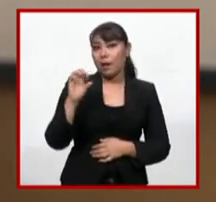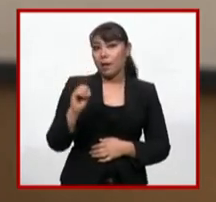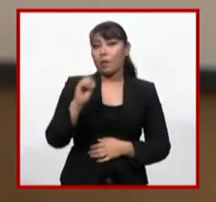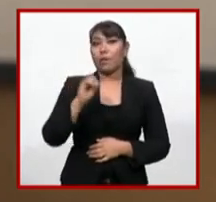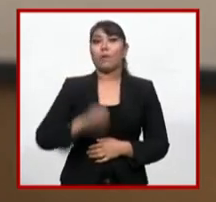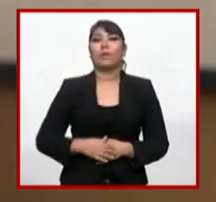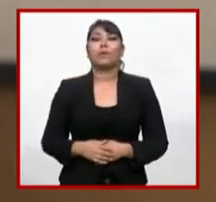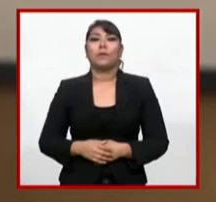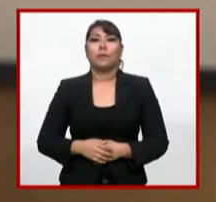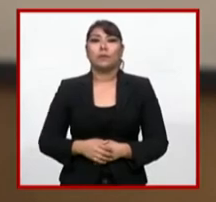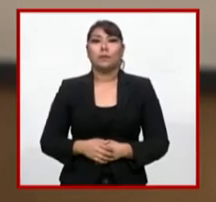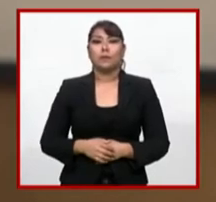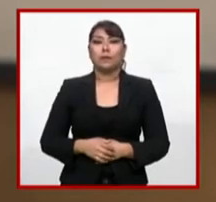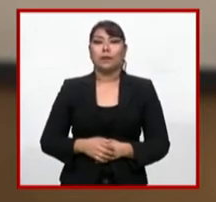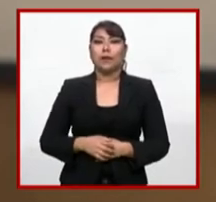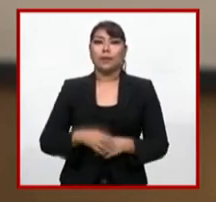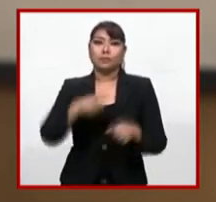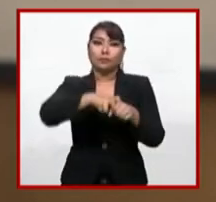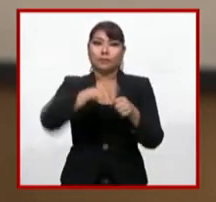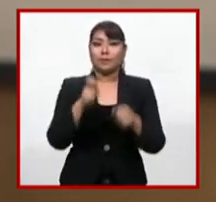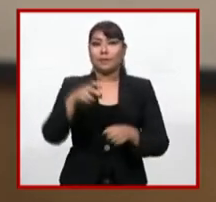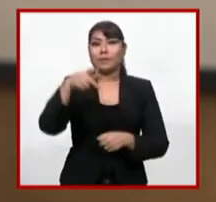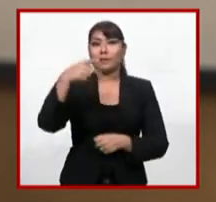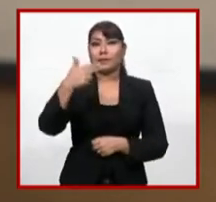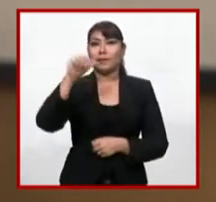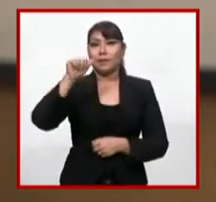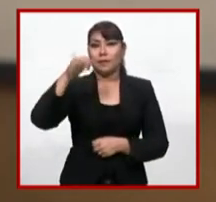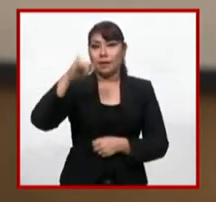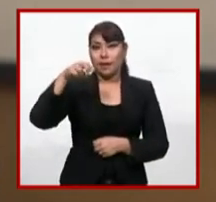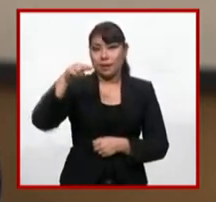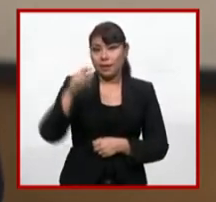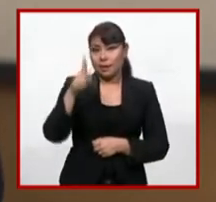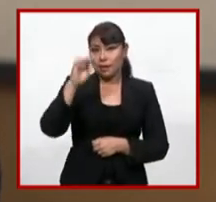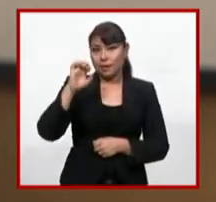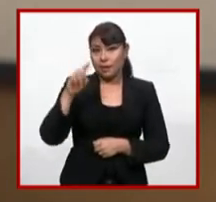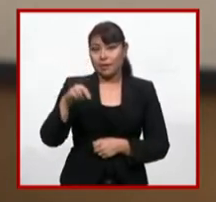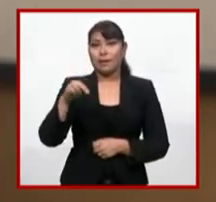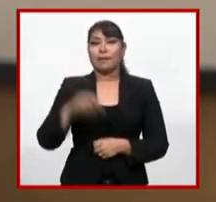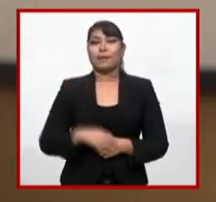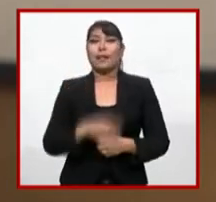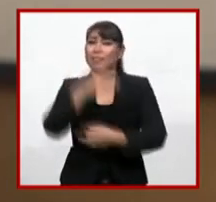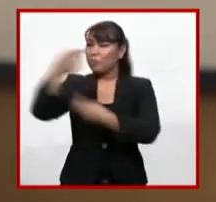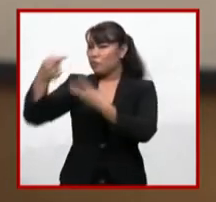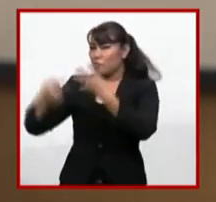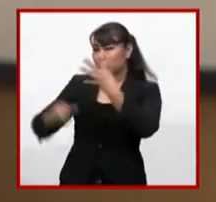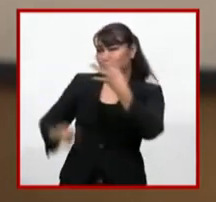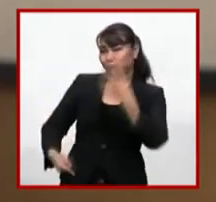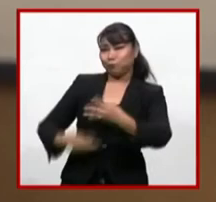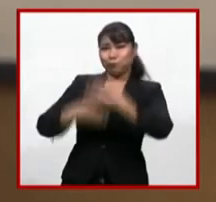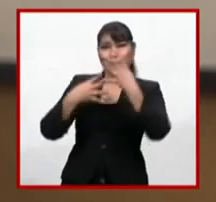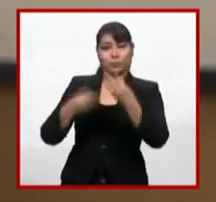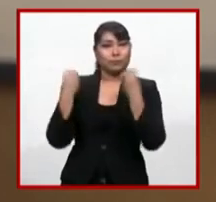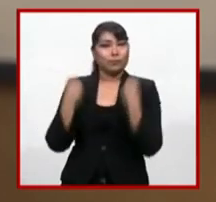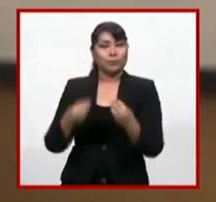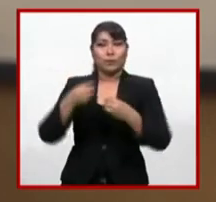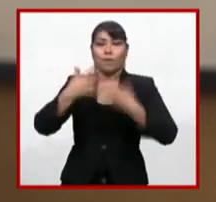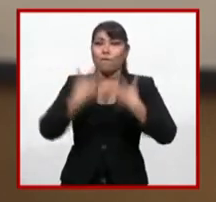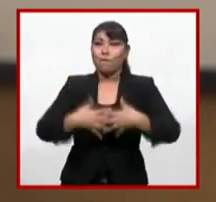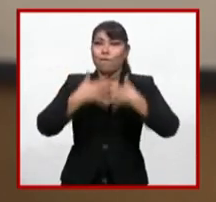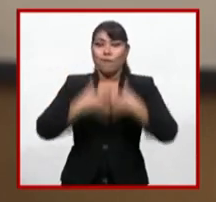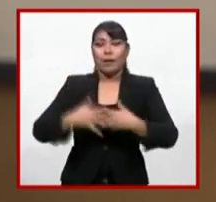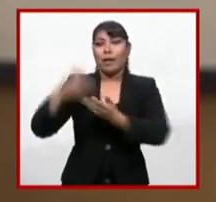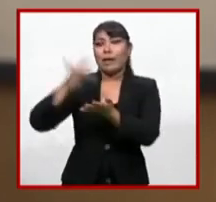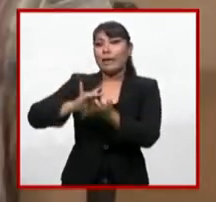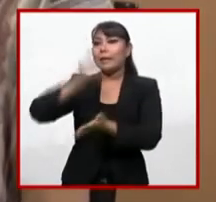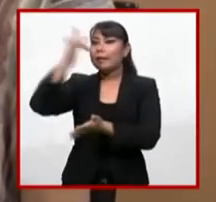Clark, a la cervecería Heineken. En verdad, muchas gracias, porque con su apoyo logramos transformar la vida de más de 25,000 oaxaqueñas